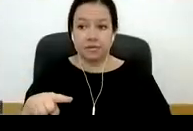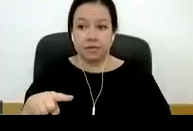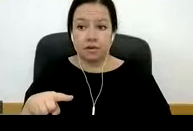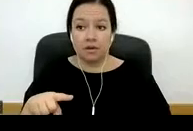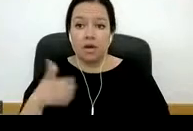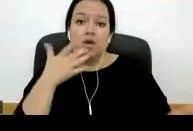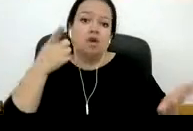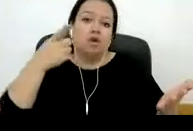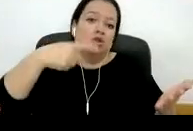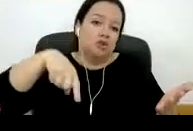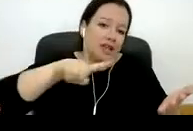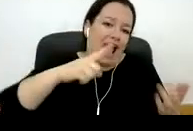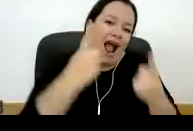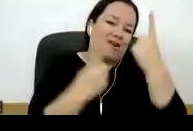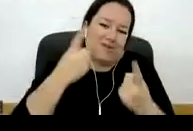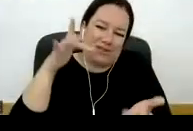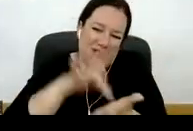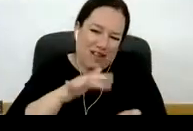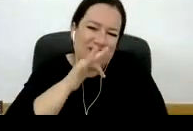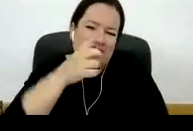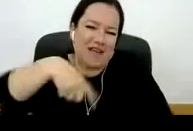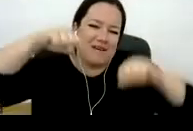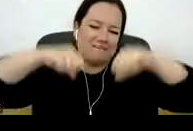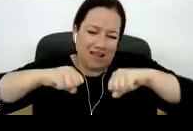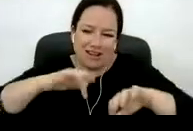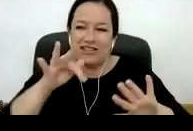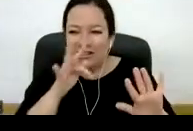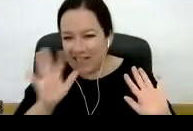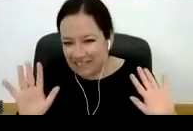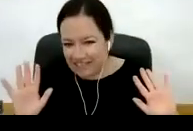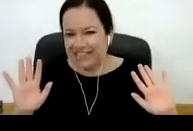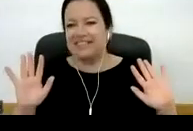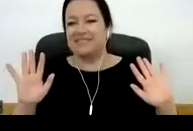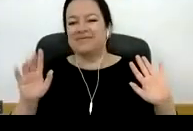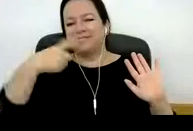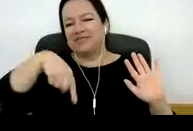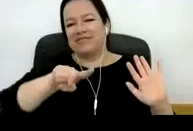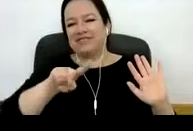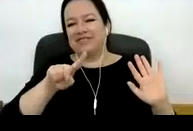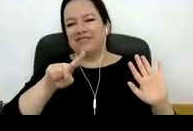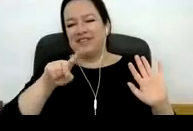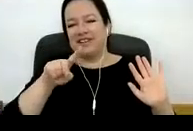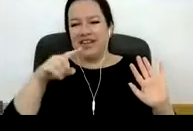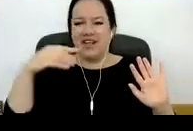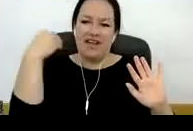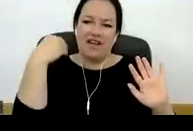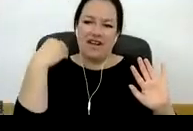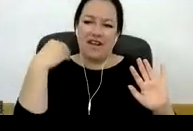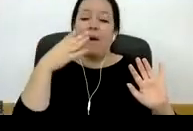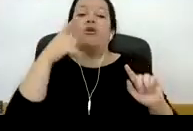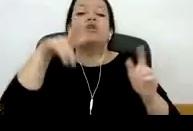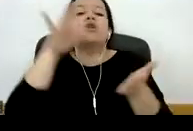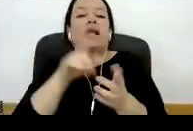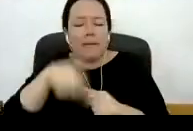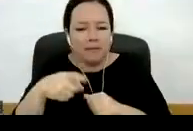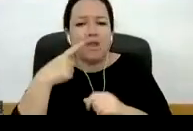no por experiencia, pero evidentemente ninguno de nosotros, que yo sepa, hemos estado orbitando alrededor de la Tierra, pero